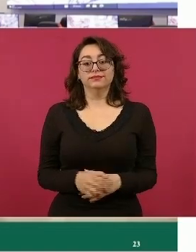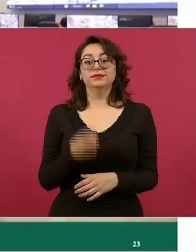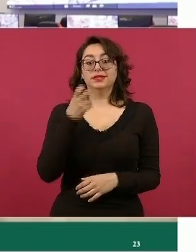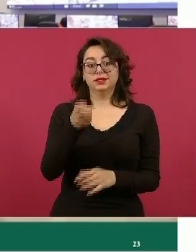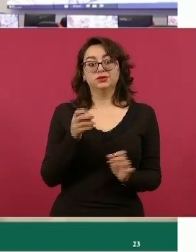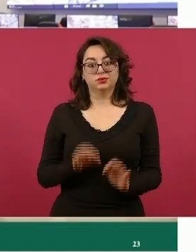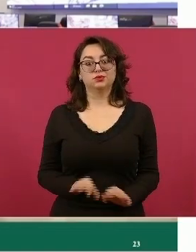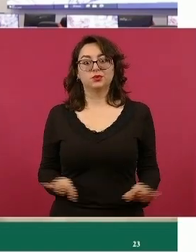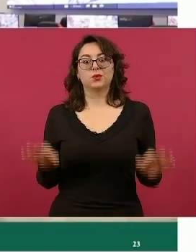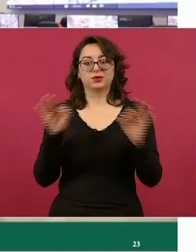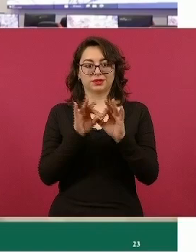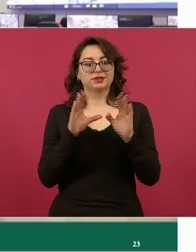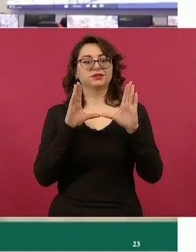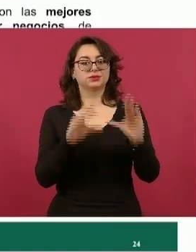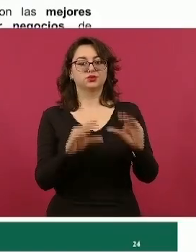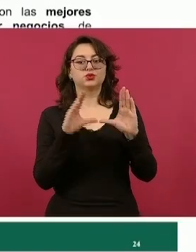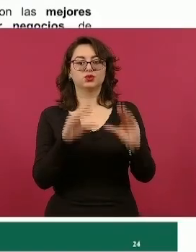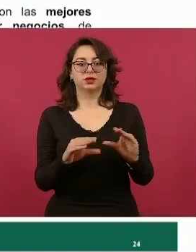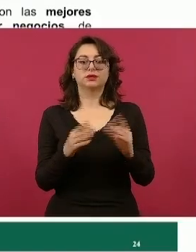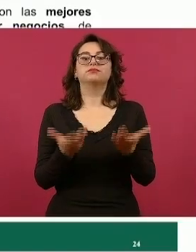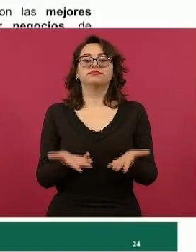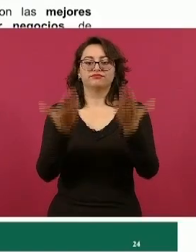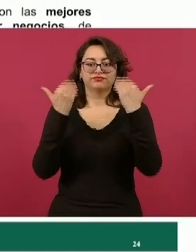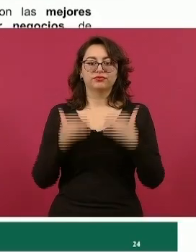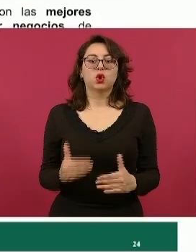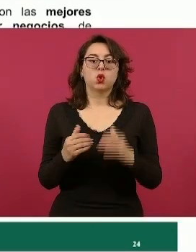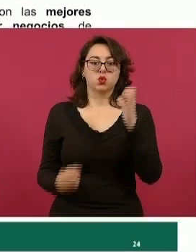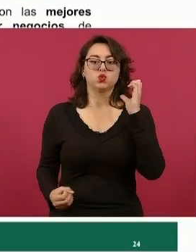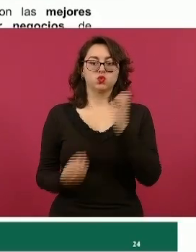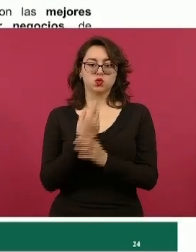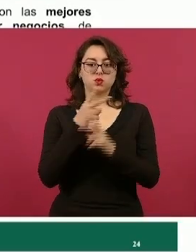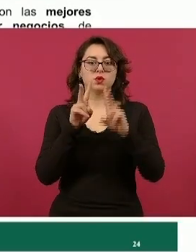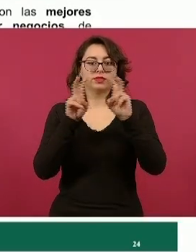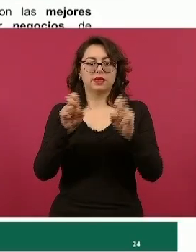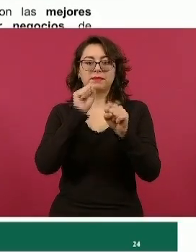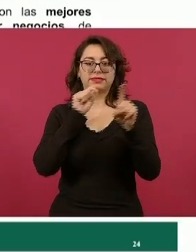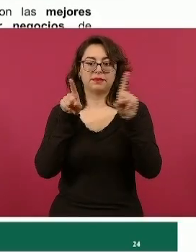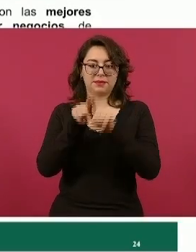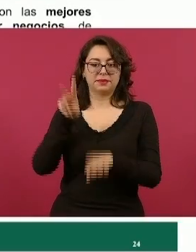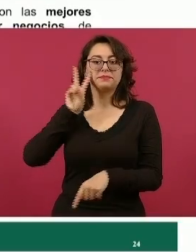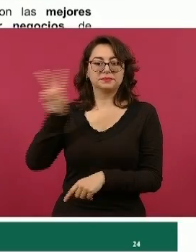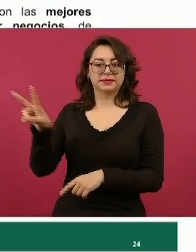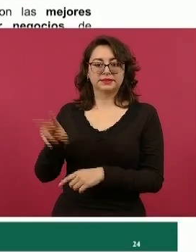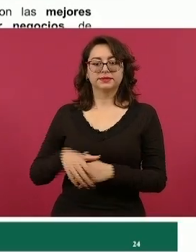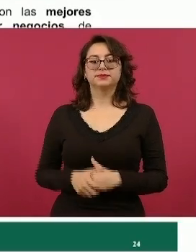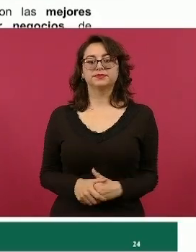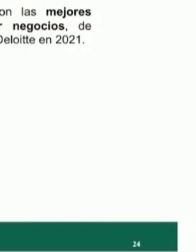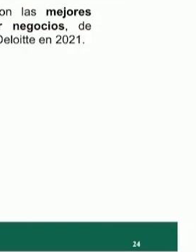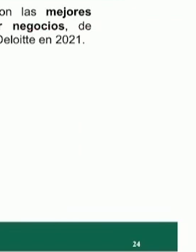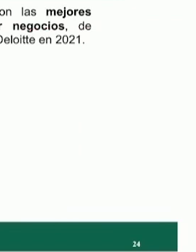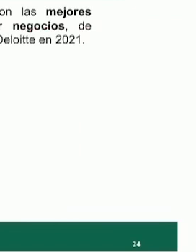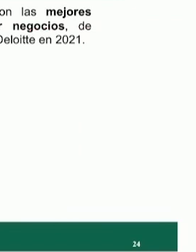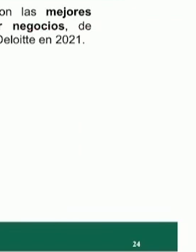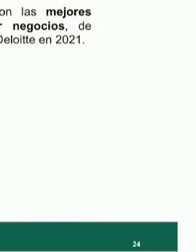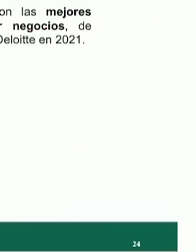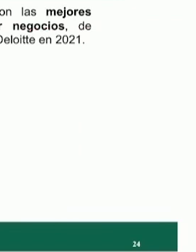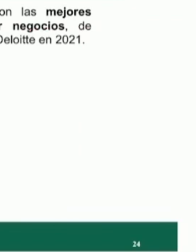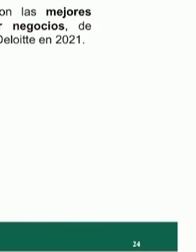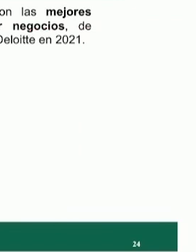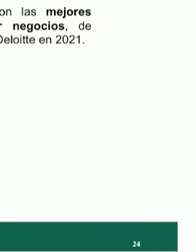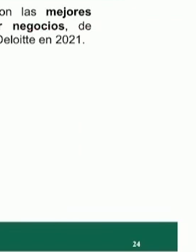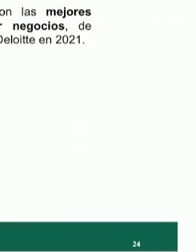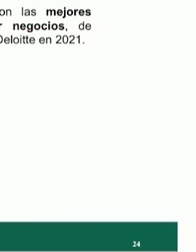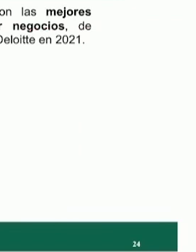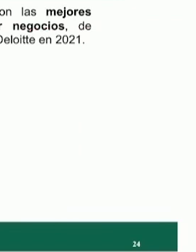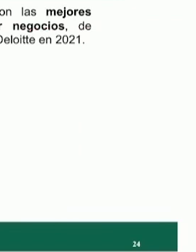es poder garantizar el Estado de Derecho donde Yucatán, según el índice del World Justice Project, ocupamos el primer lugar en todo el país.